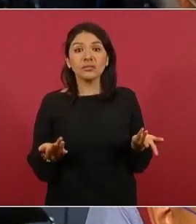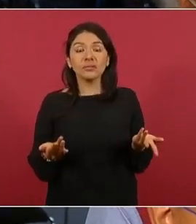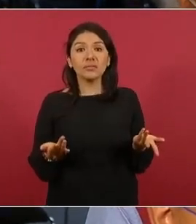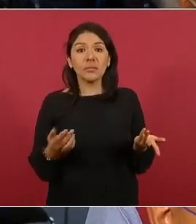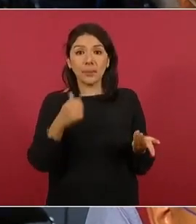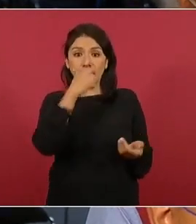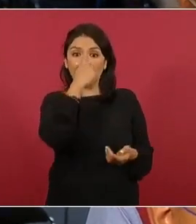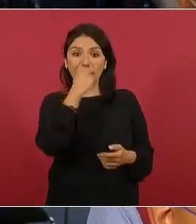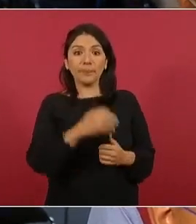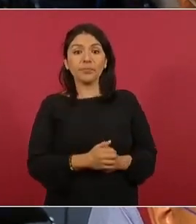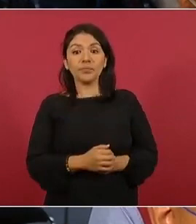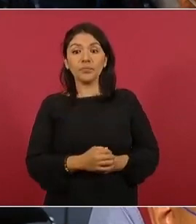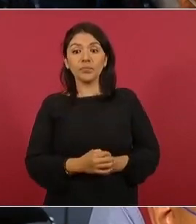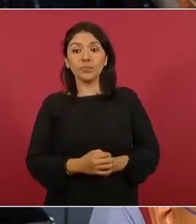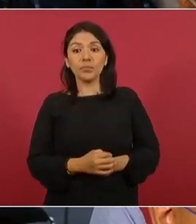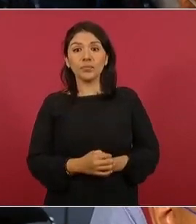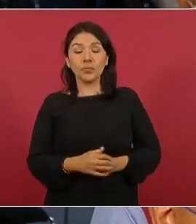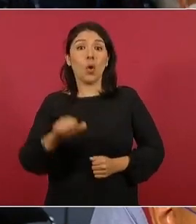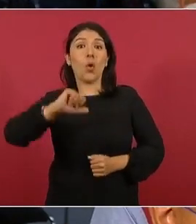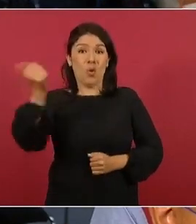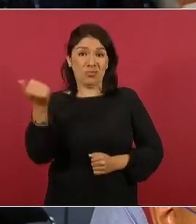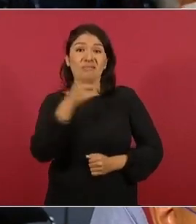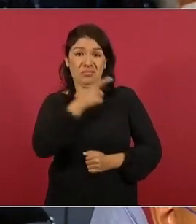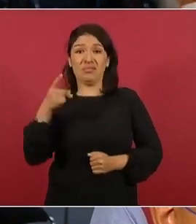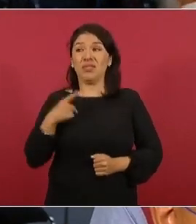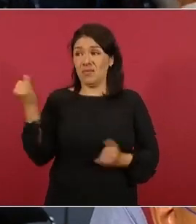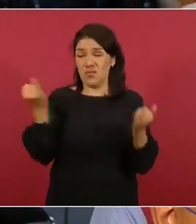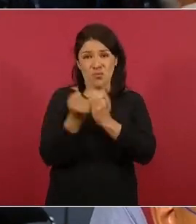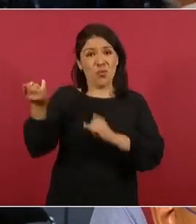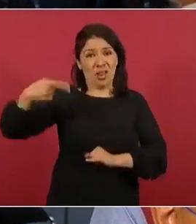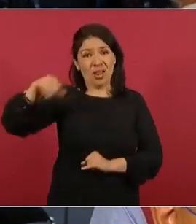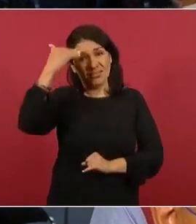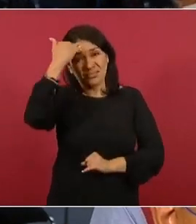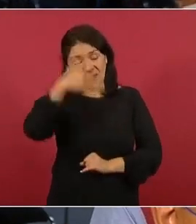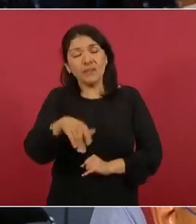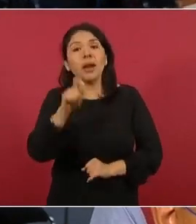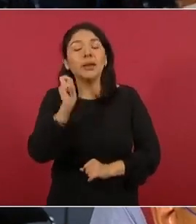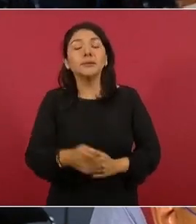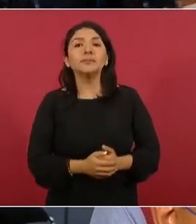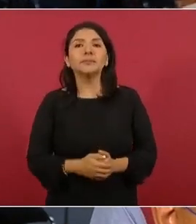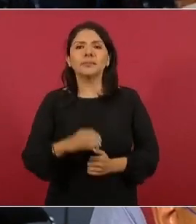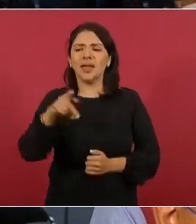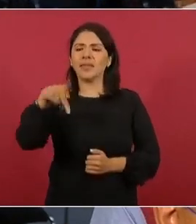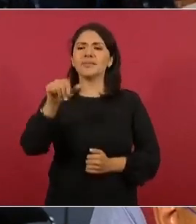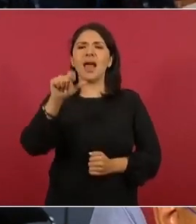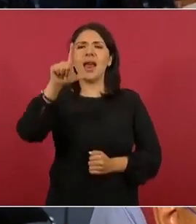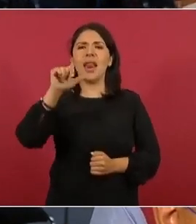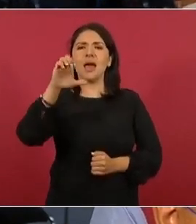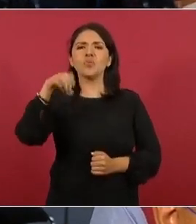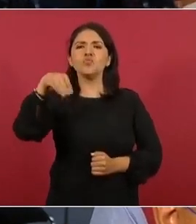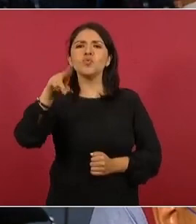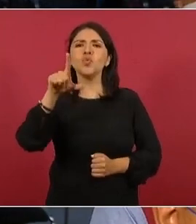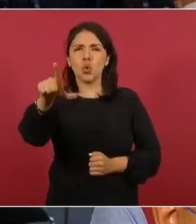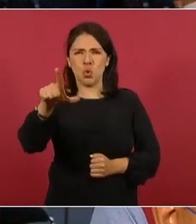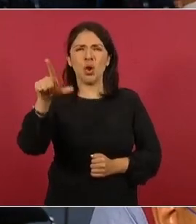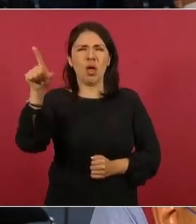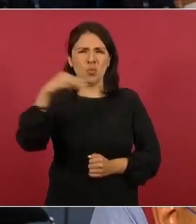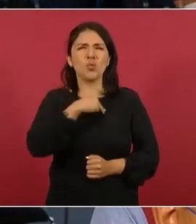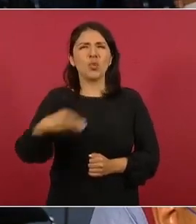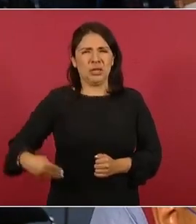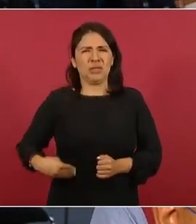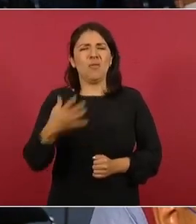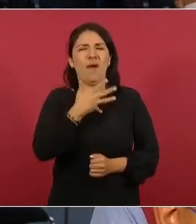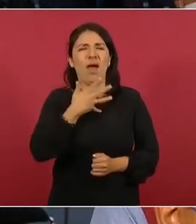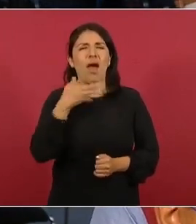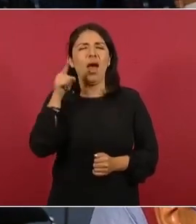otra de las cosas que tienen que saber es el Calakmul, el municipio donde